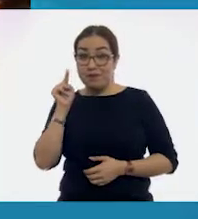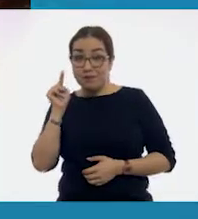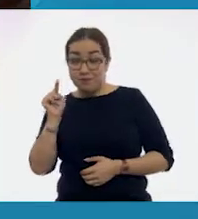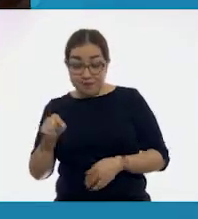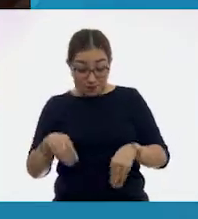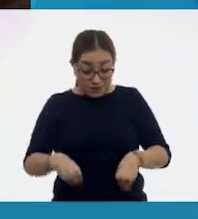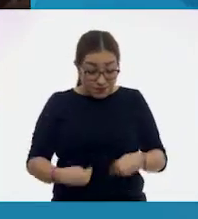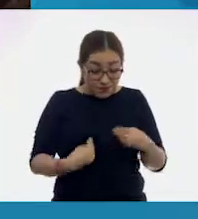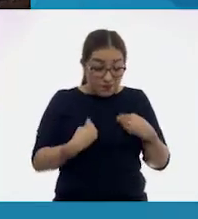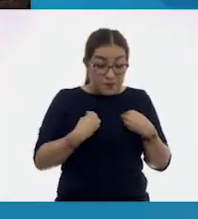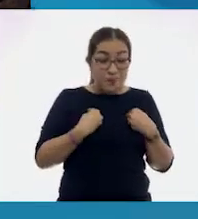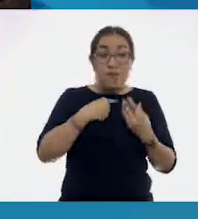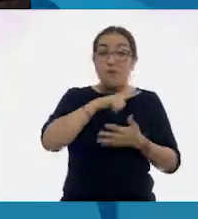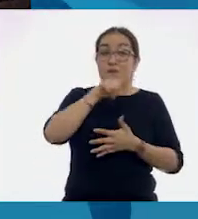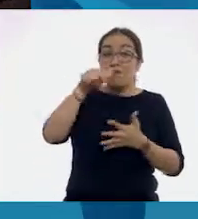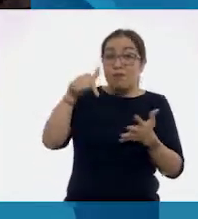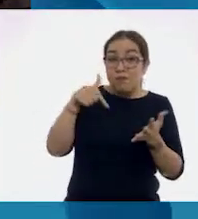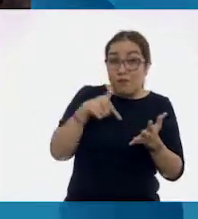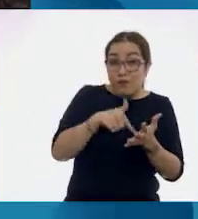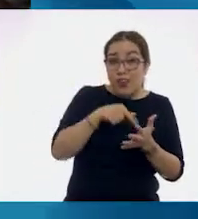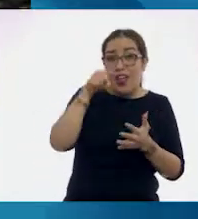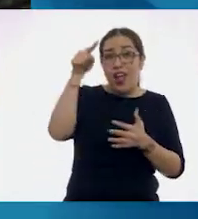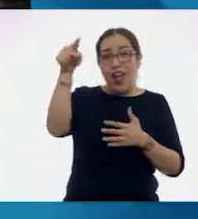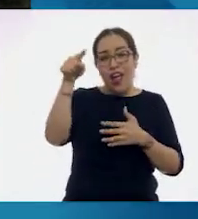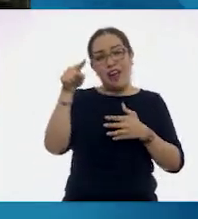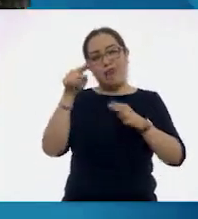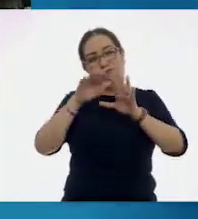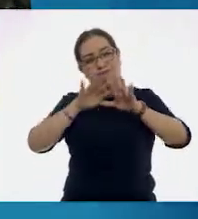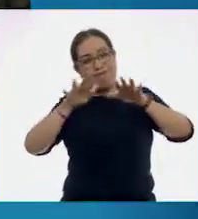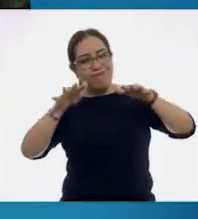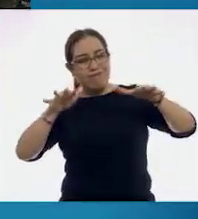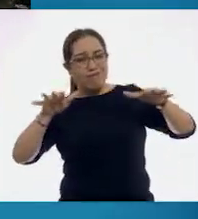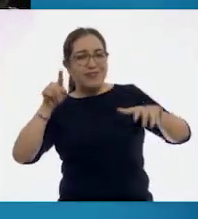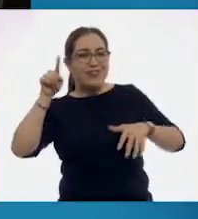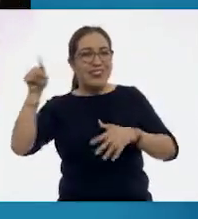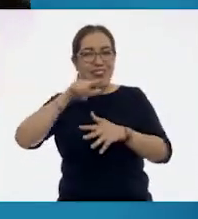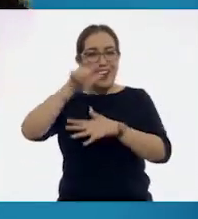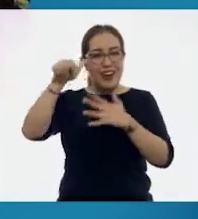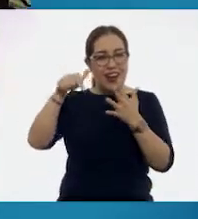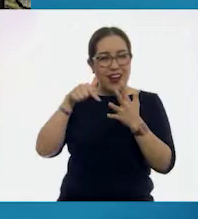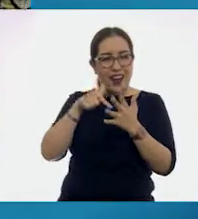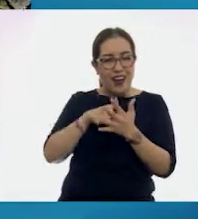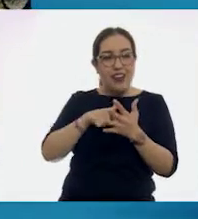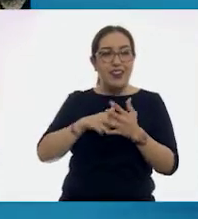en una loma del matorral,